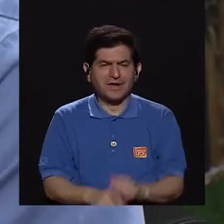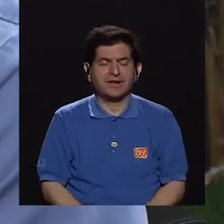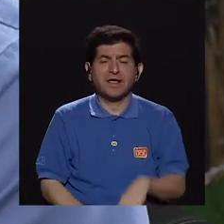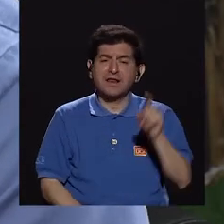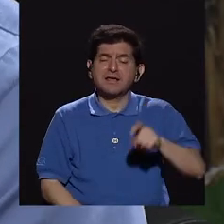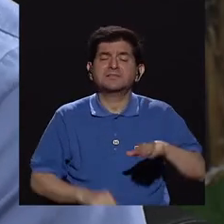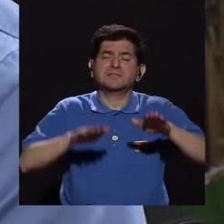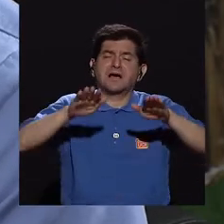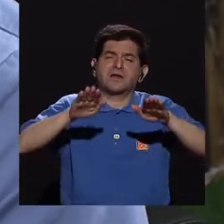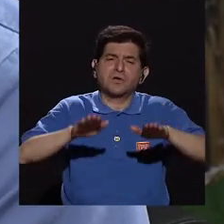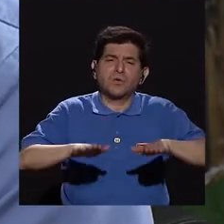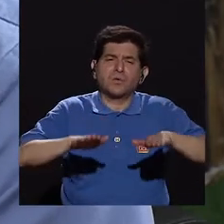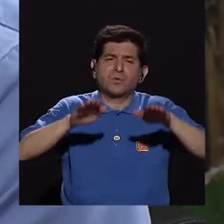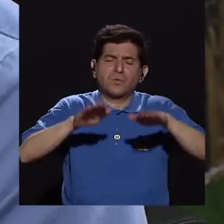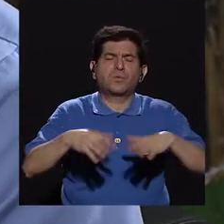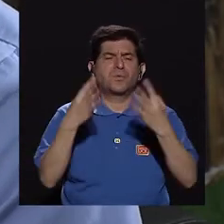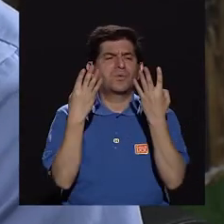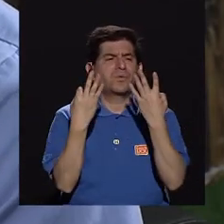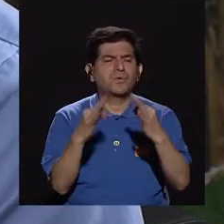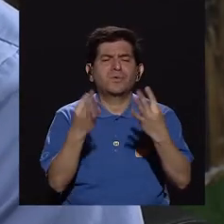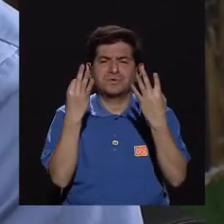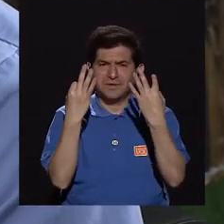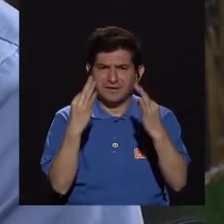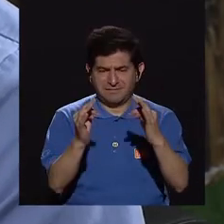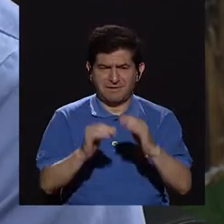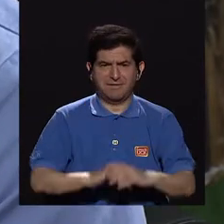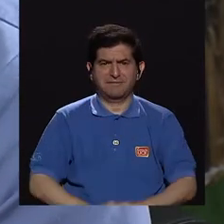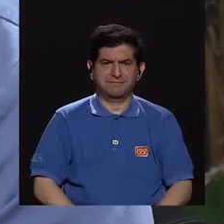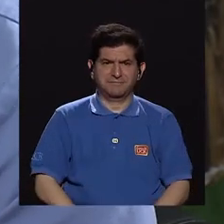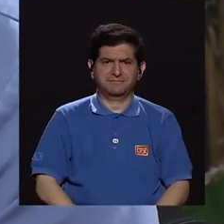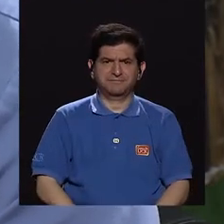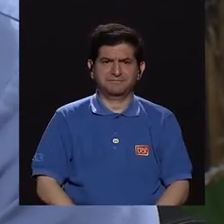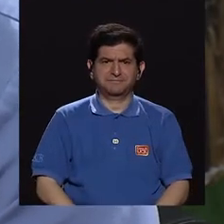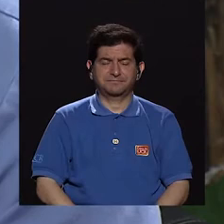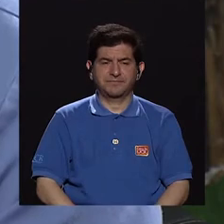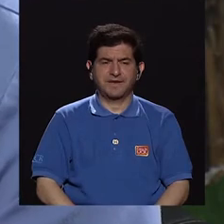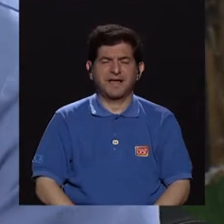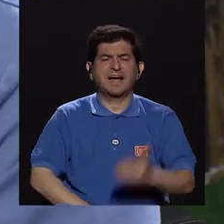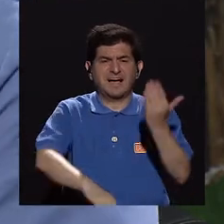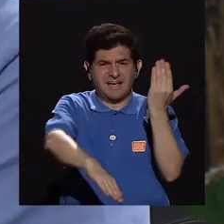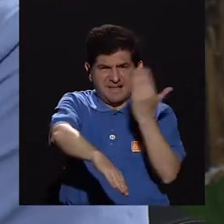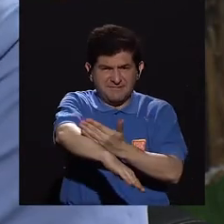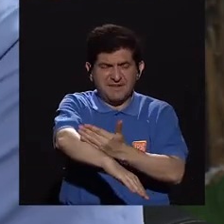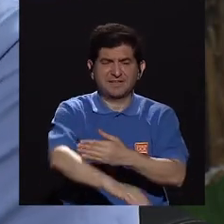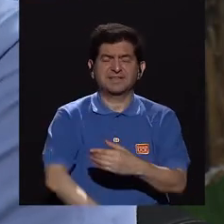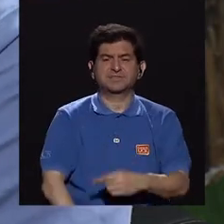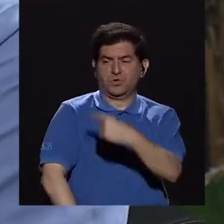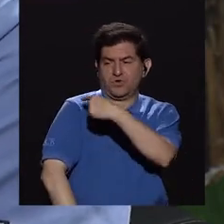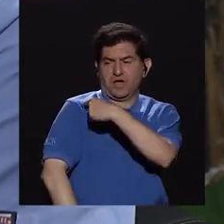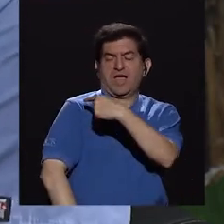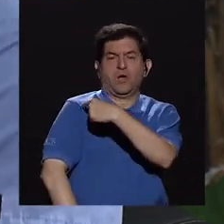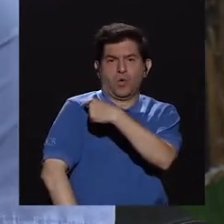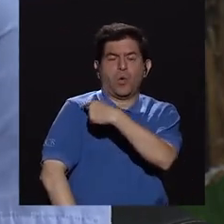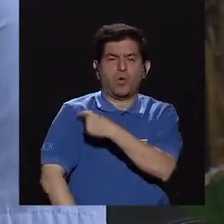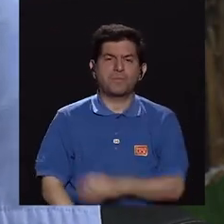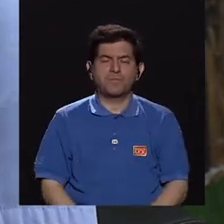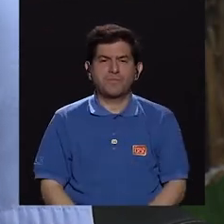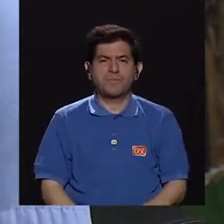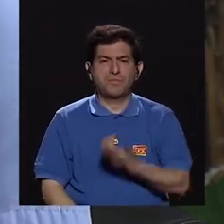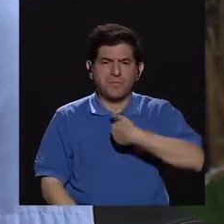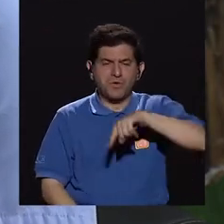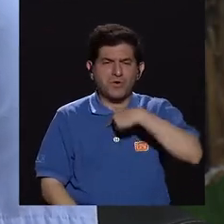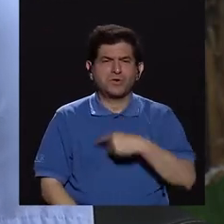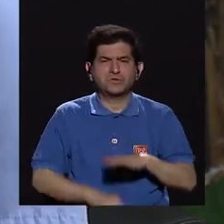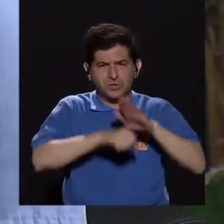deberían estar relajadas más bien, deberíamos buscar una postura más relajada. Muchas lesiones de hombro, por ejemplo, por estar todo